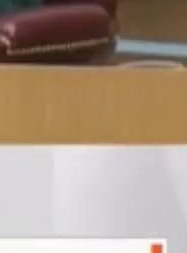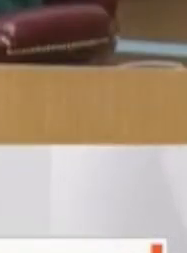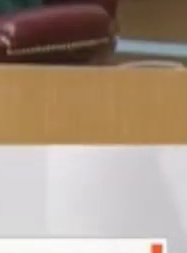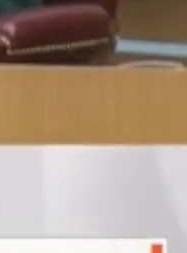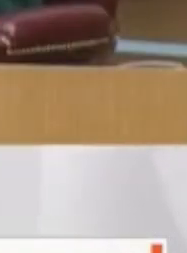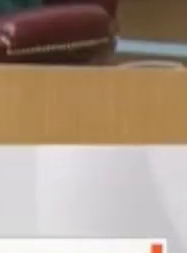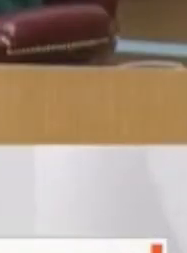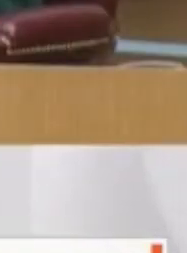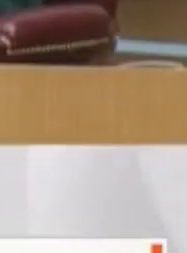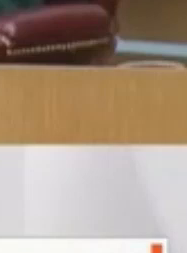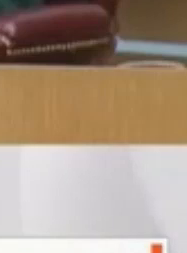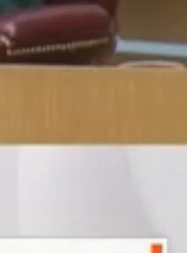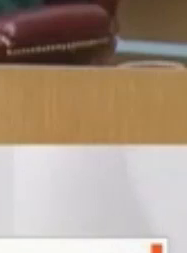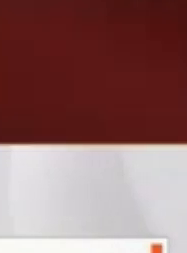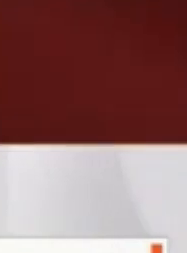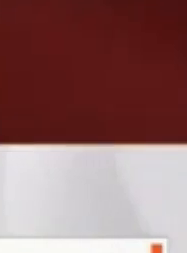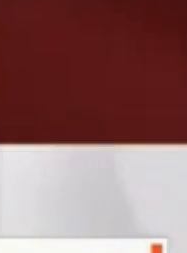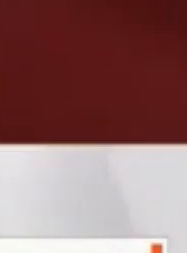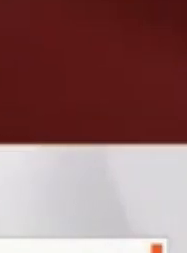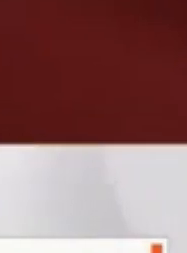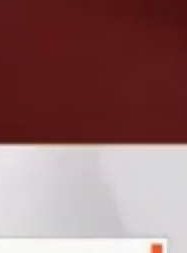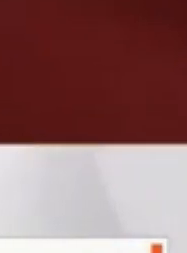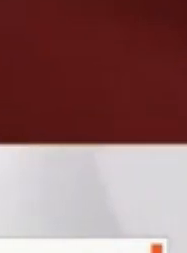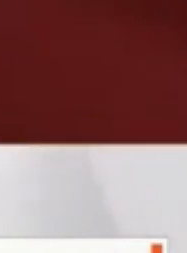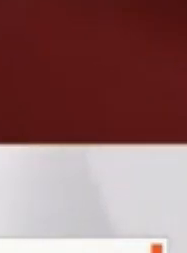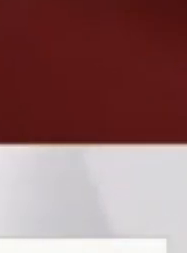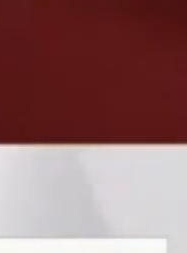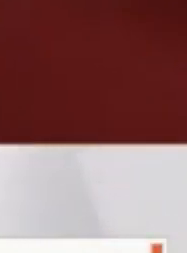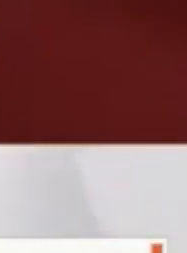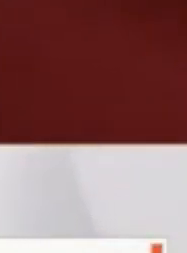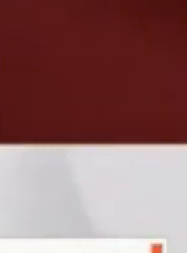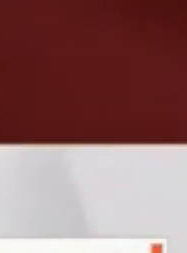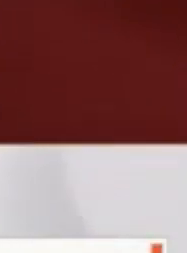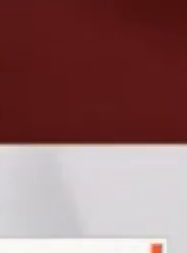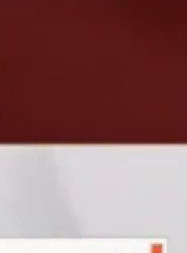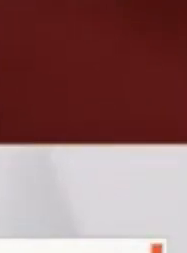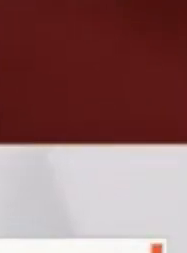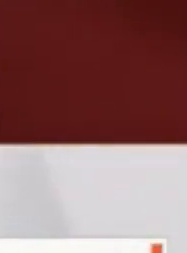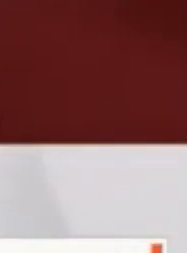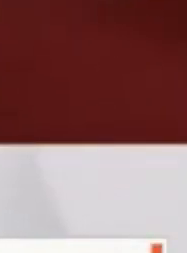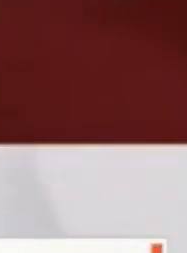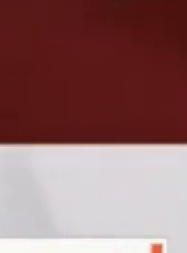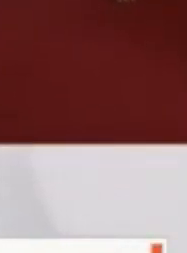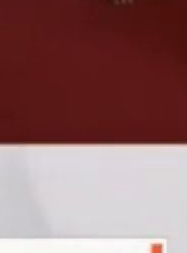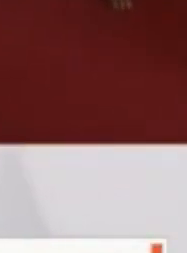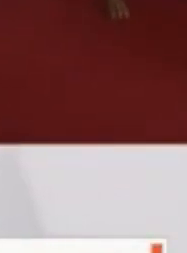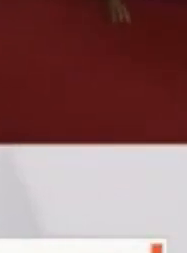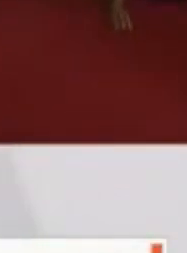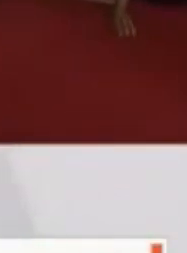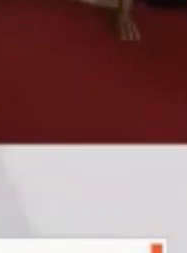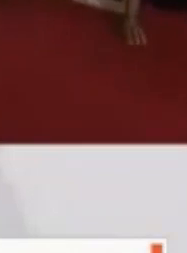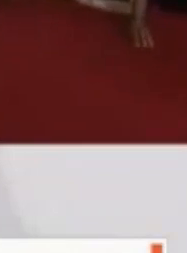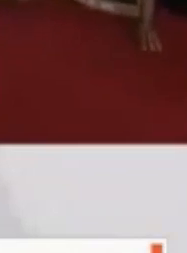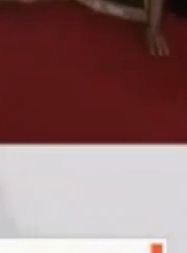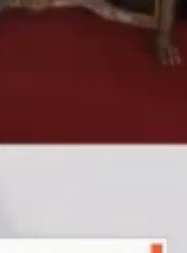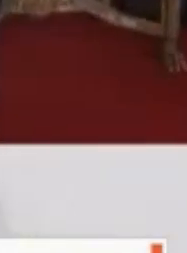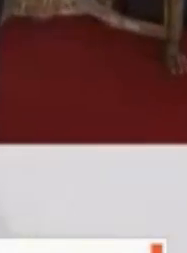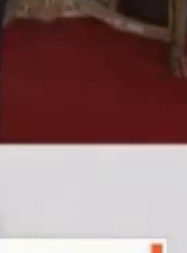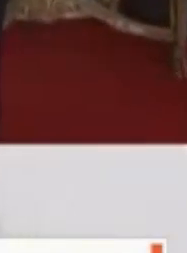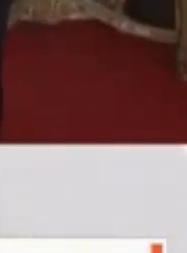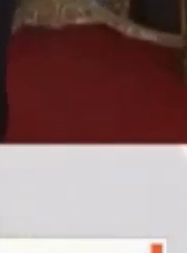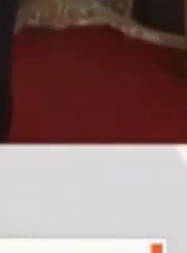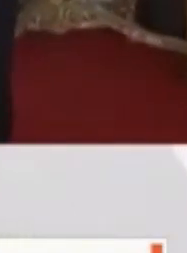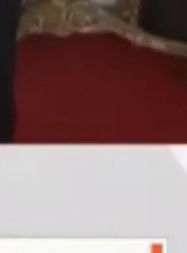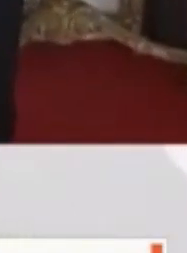sea escocés o inglés o galés o irlandés, está la monarquía. Así que es un elemento central de la Constitución,